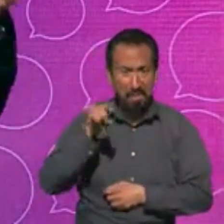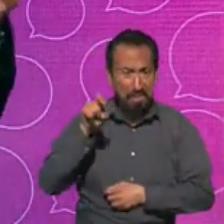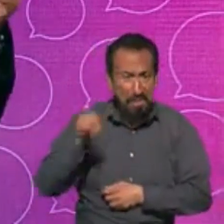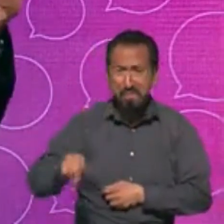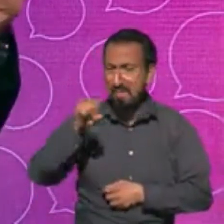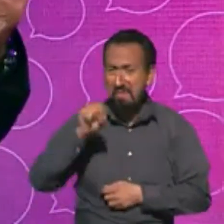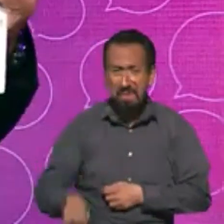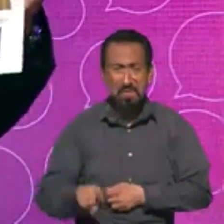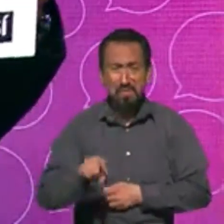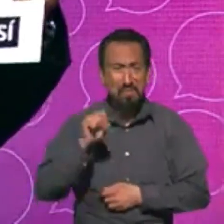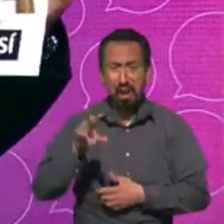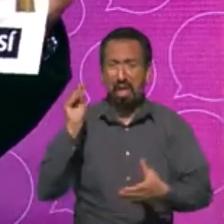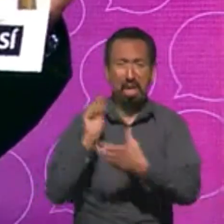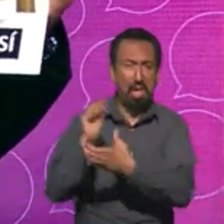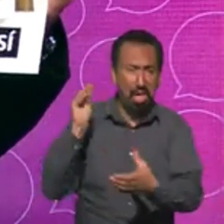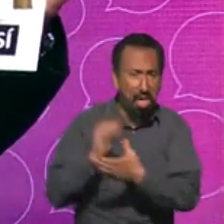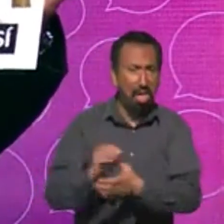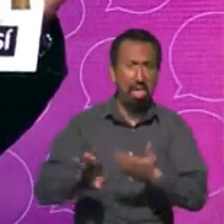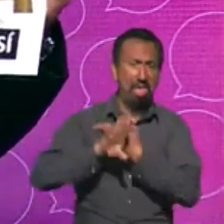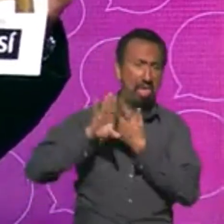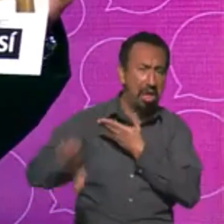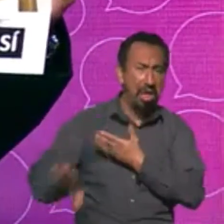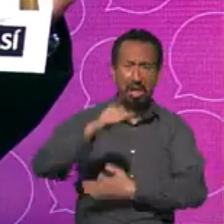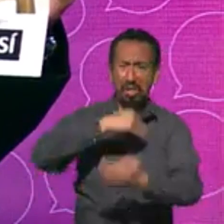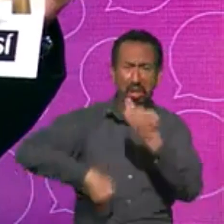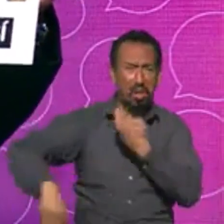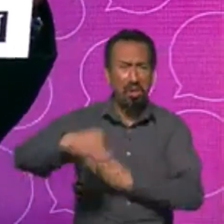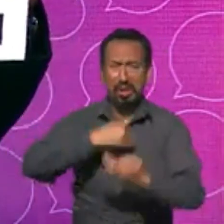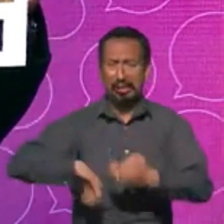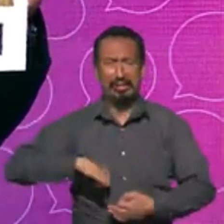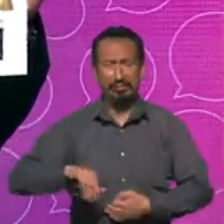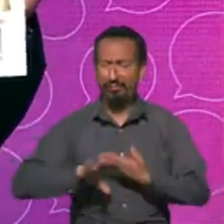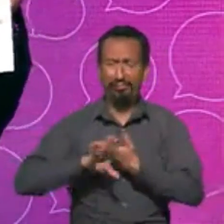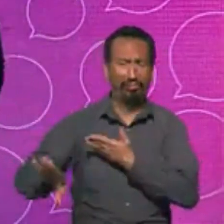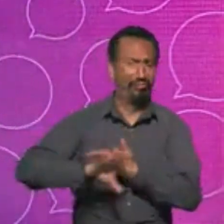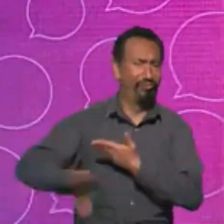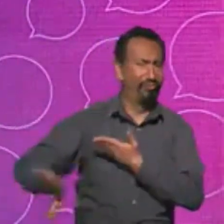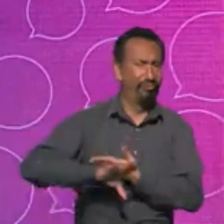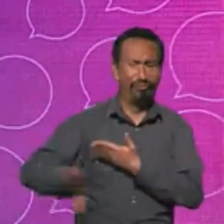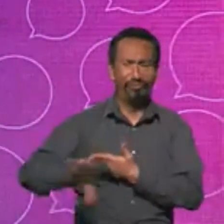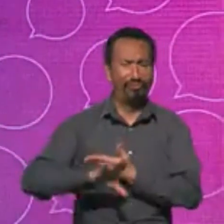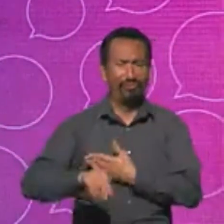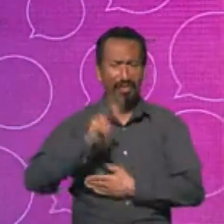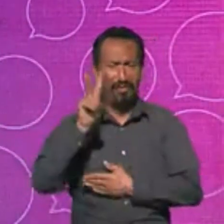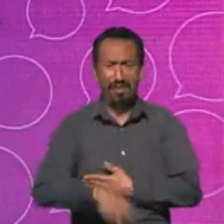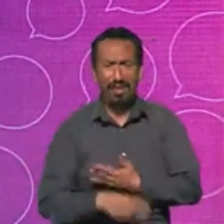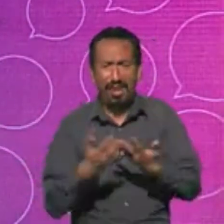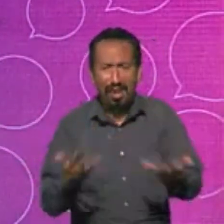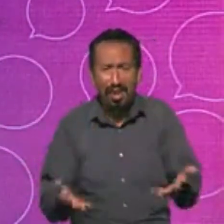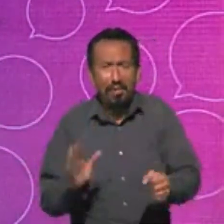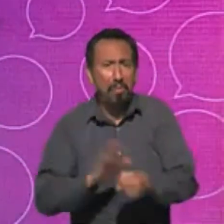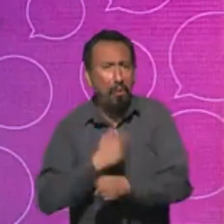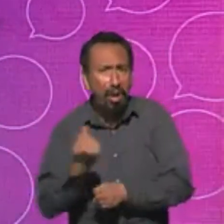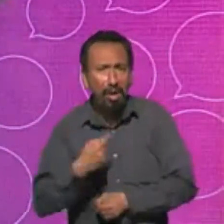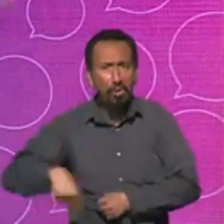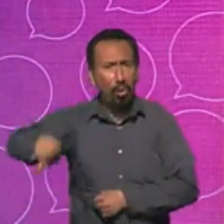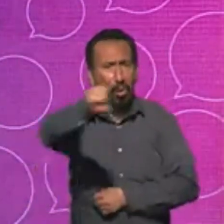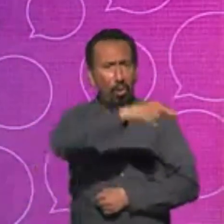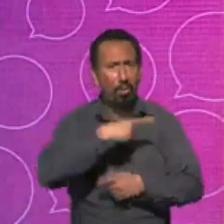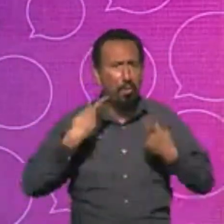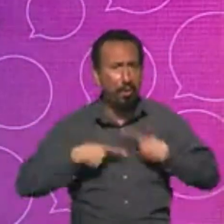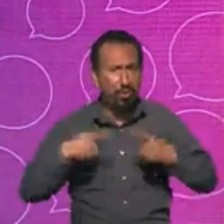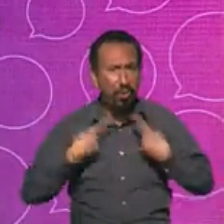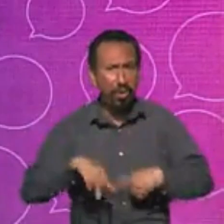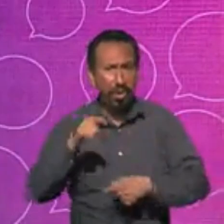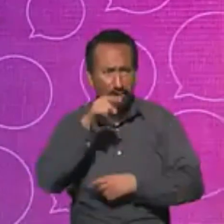no escucha que no habla de los temas que nos interesan y que no quiere ver nuestra realidad no veo Por qué la gente